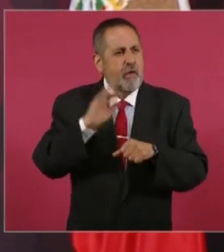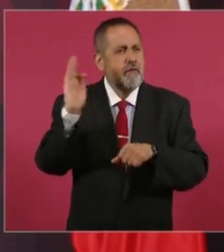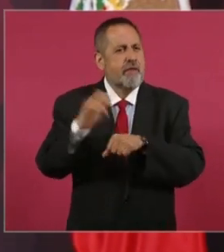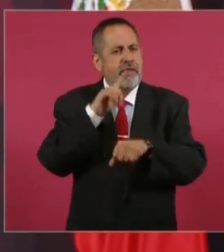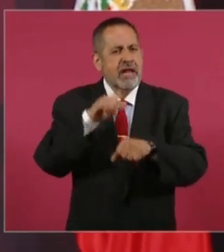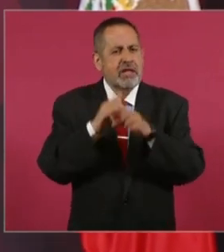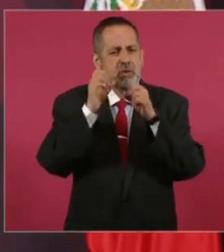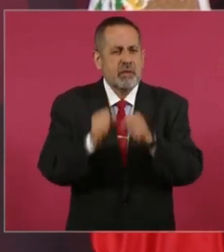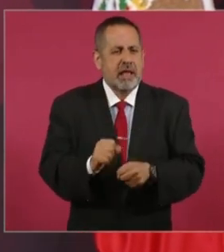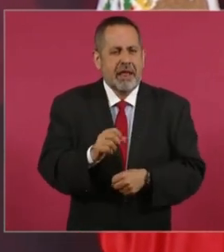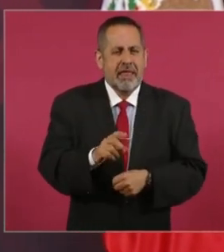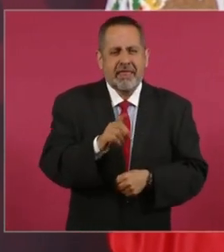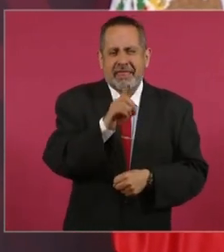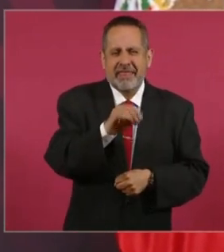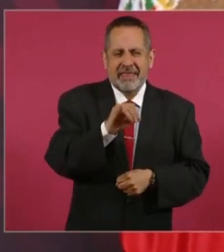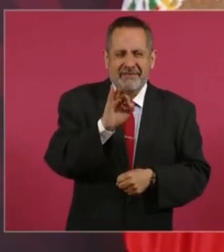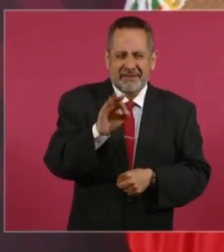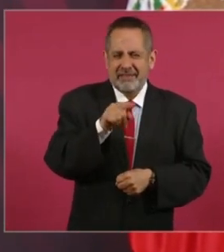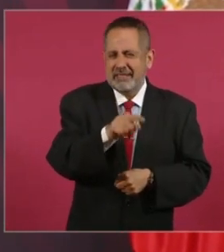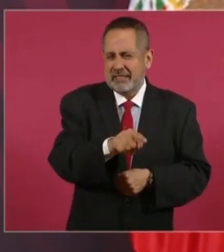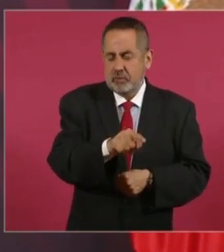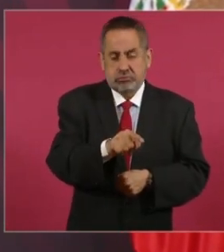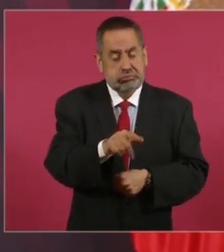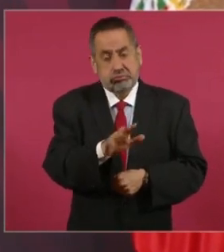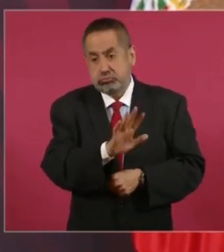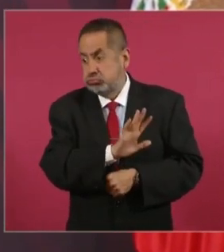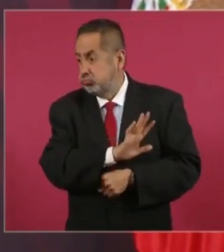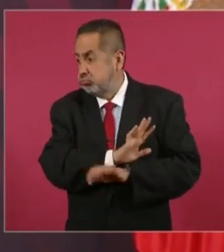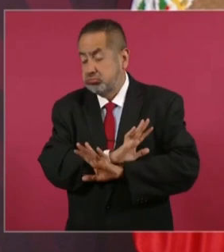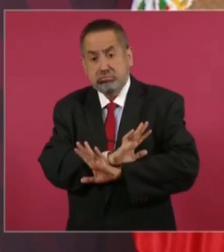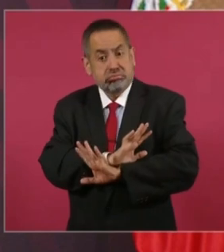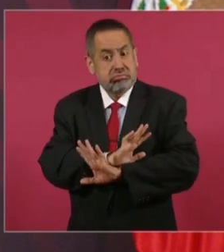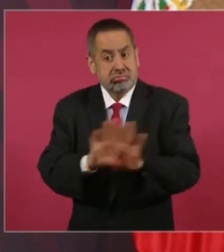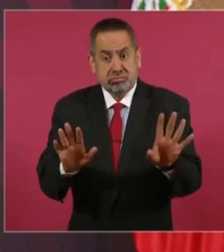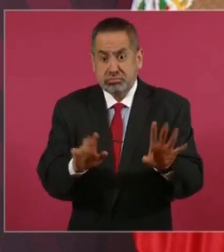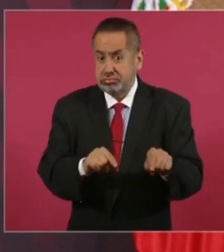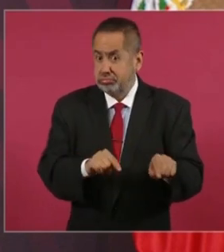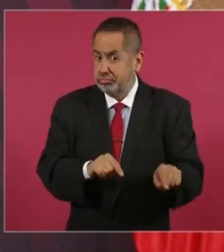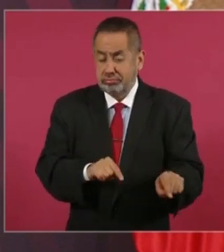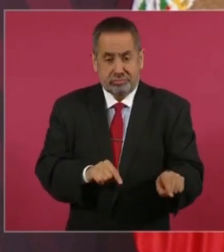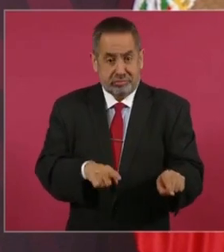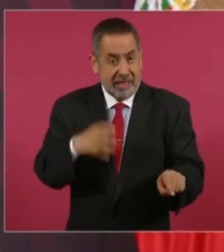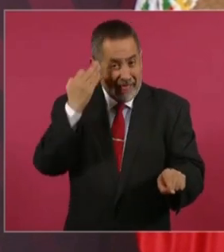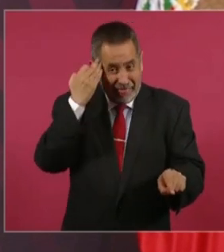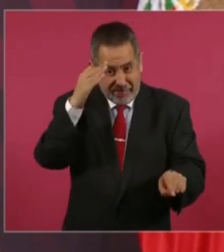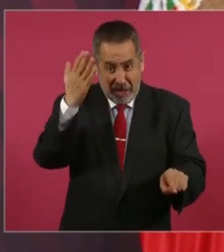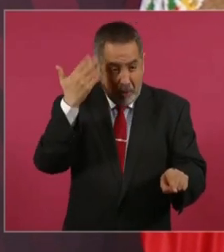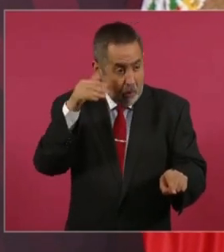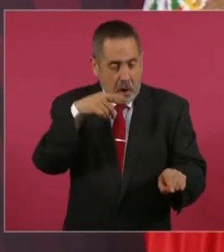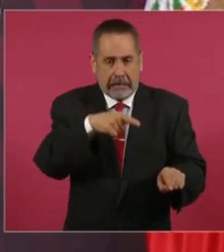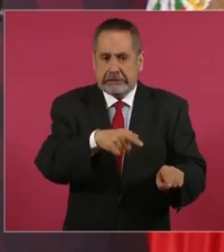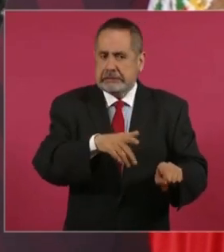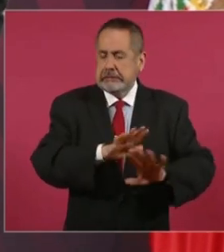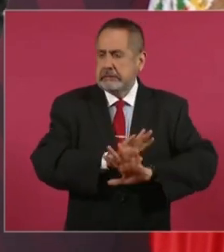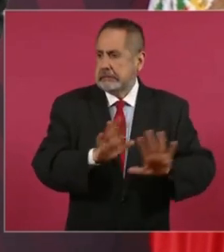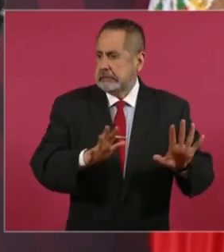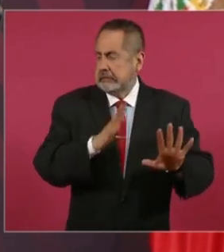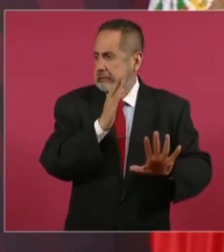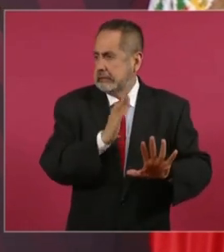no, no, no, no, de esa época y